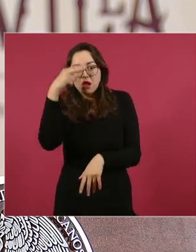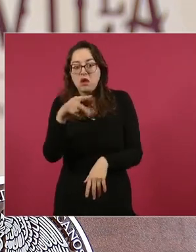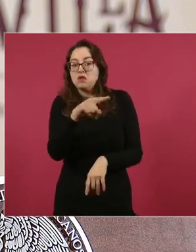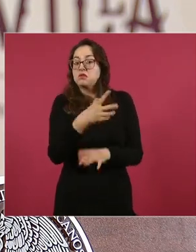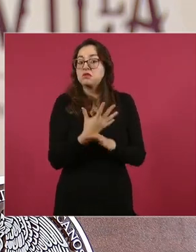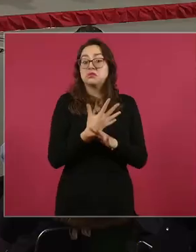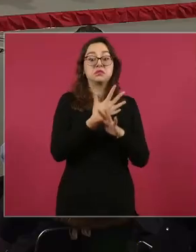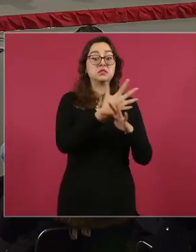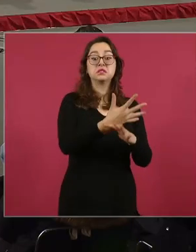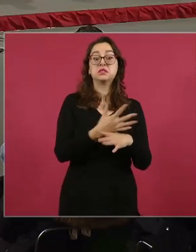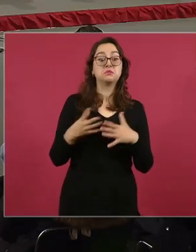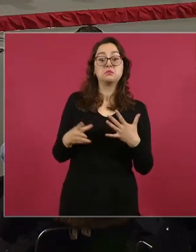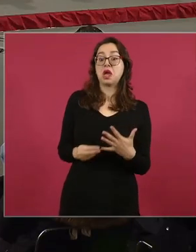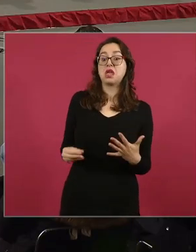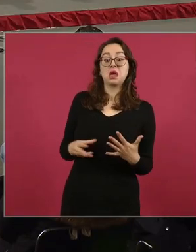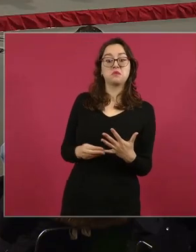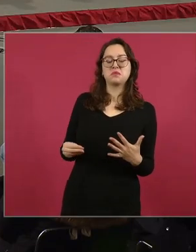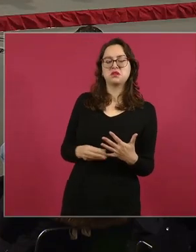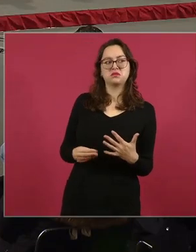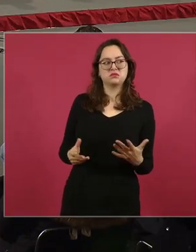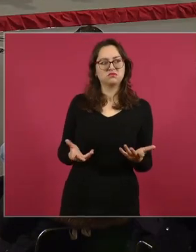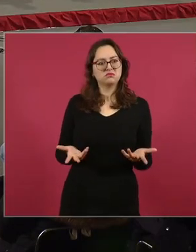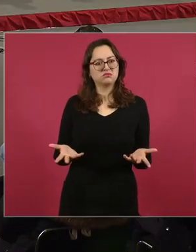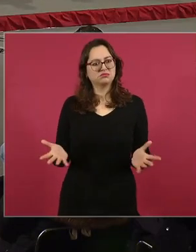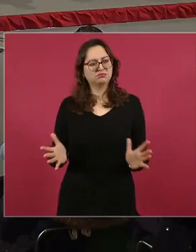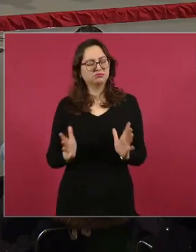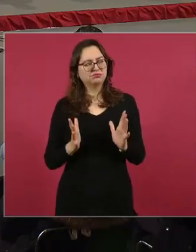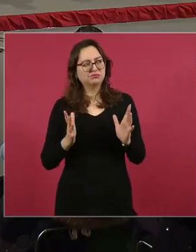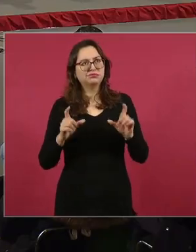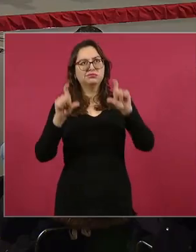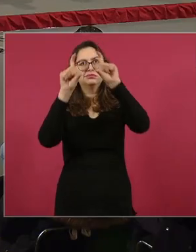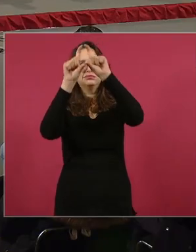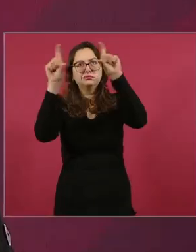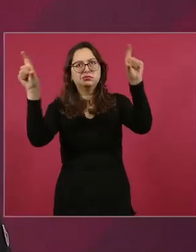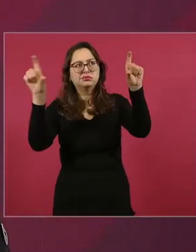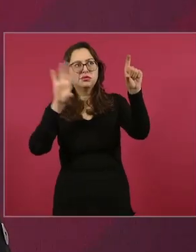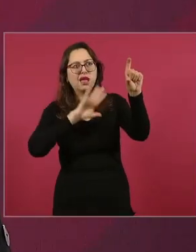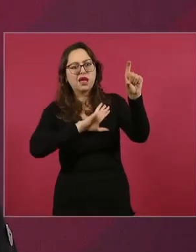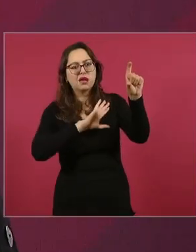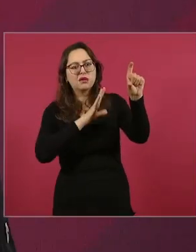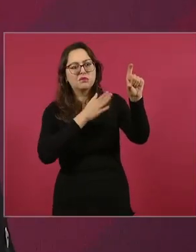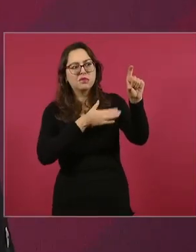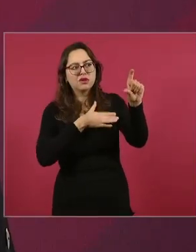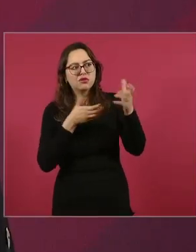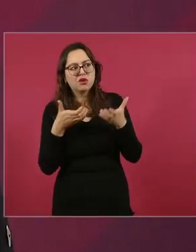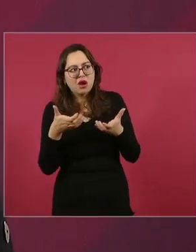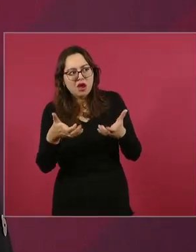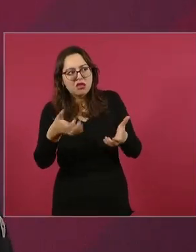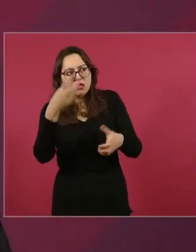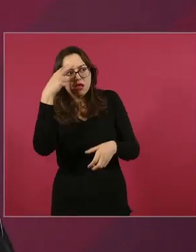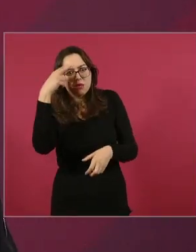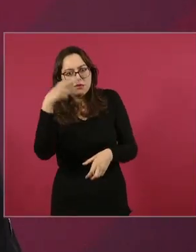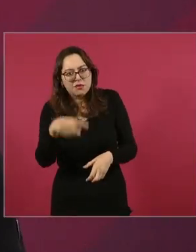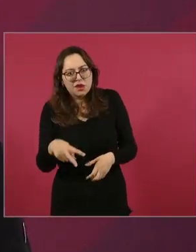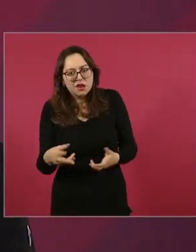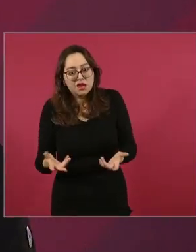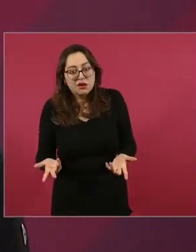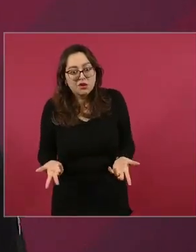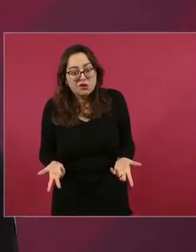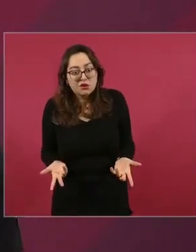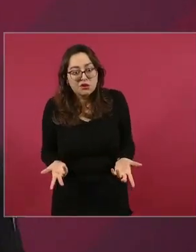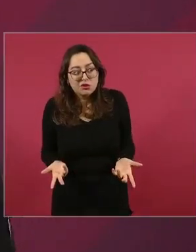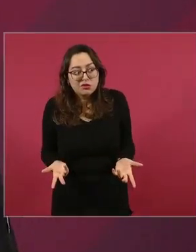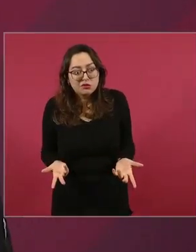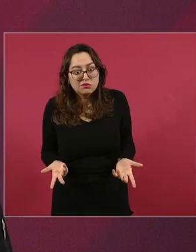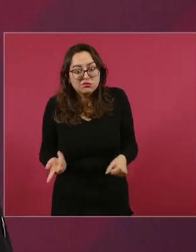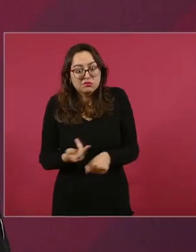tratara de una calle de Miami. Los letreros están claramente en español y es una calle en México. Pero, pues, si creen